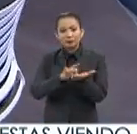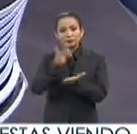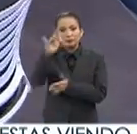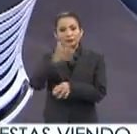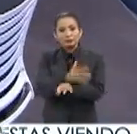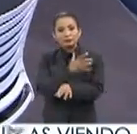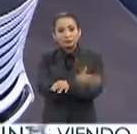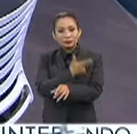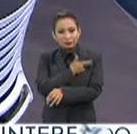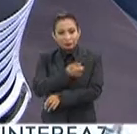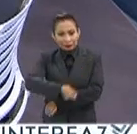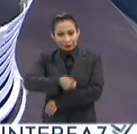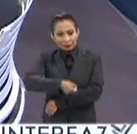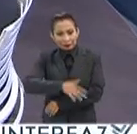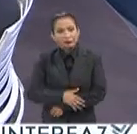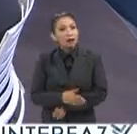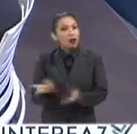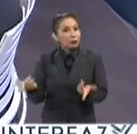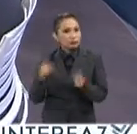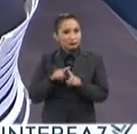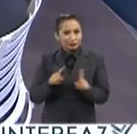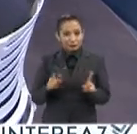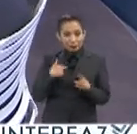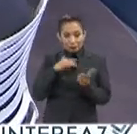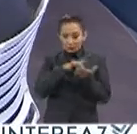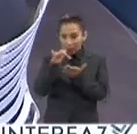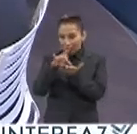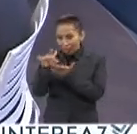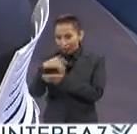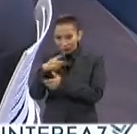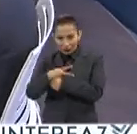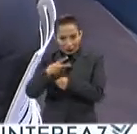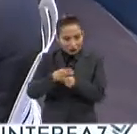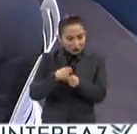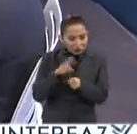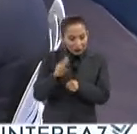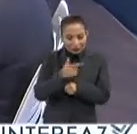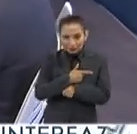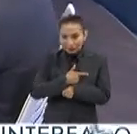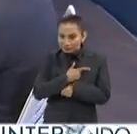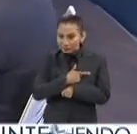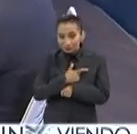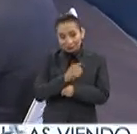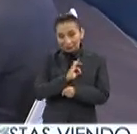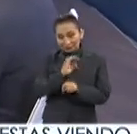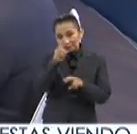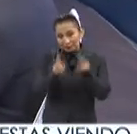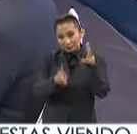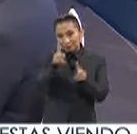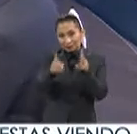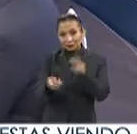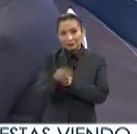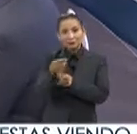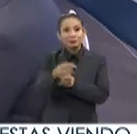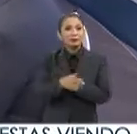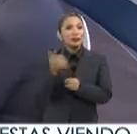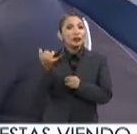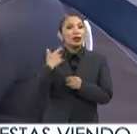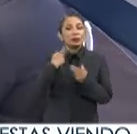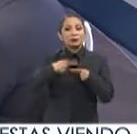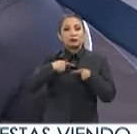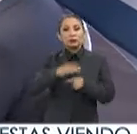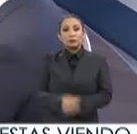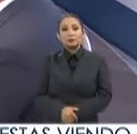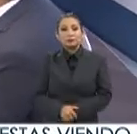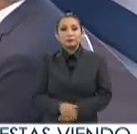por acompañarnos. Es un placer tenerlo. No, al contrario, Omar, Ana Cristina. Buenos días, doctor. Bienvenido. Muchas gracias por la invitación y de poder platicar con ustedes y con su auditorio.